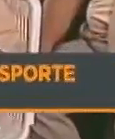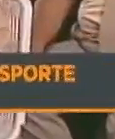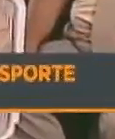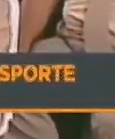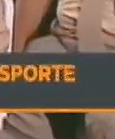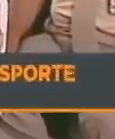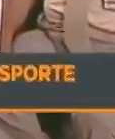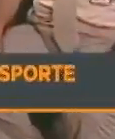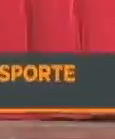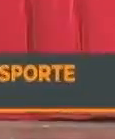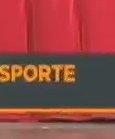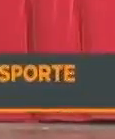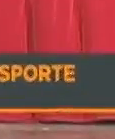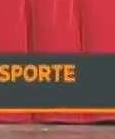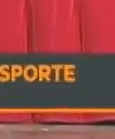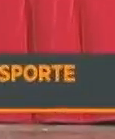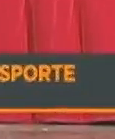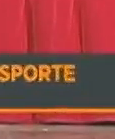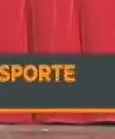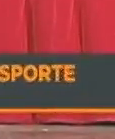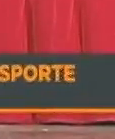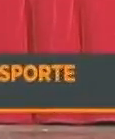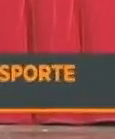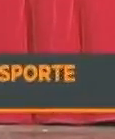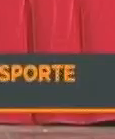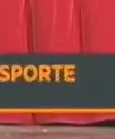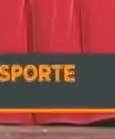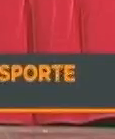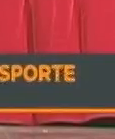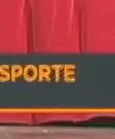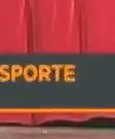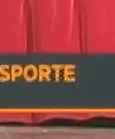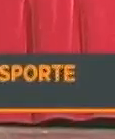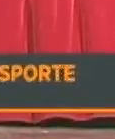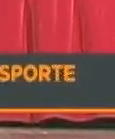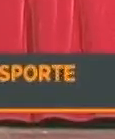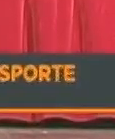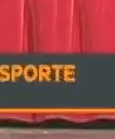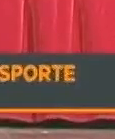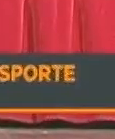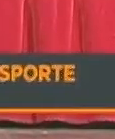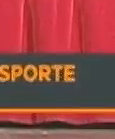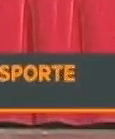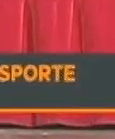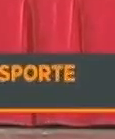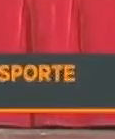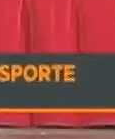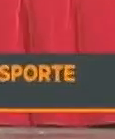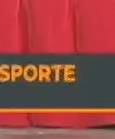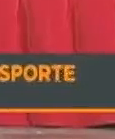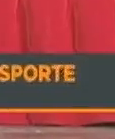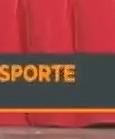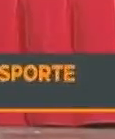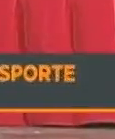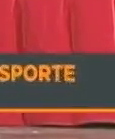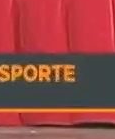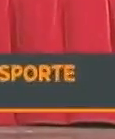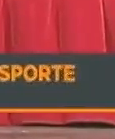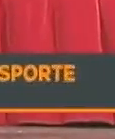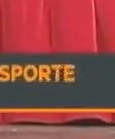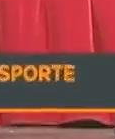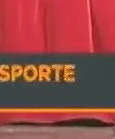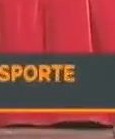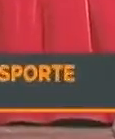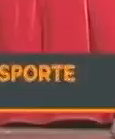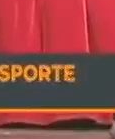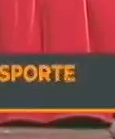Maravilloso que se hayan realizado miles de asambleas. Eso solo lo hacemos nosotros. Ustedes han visto